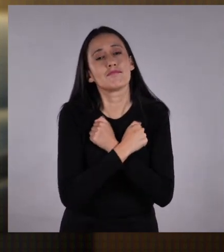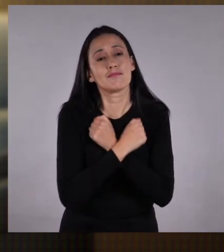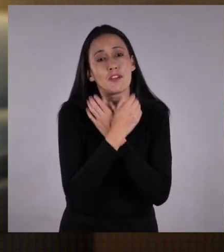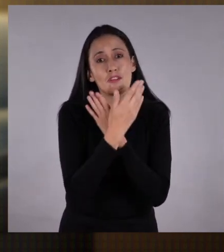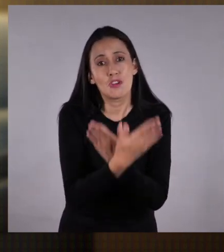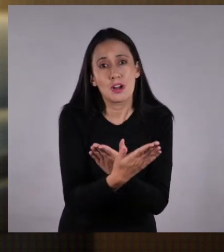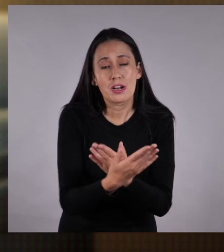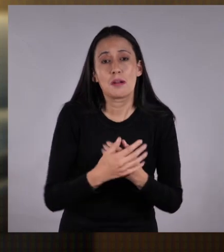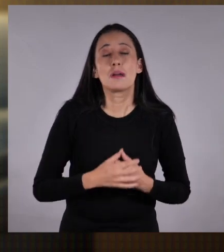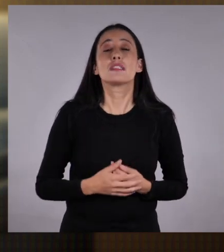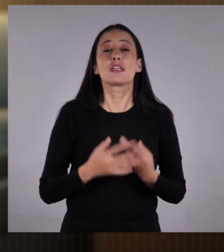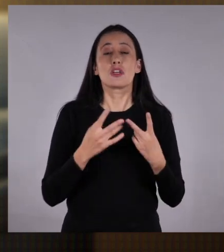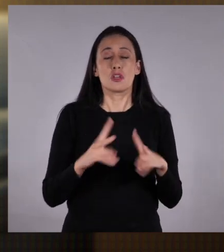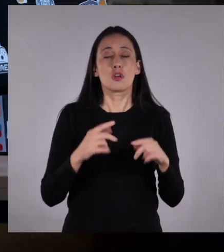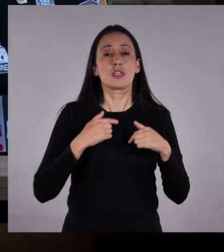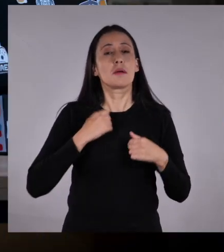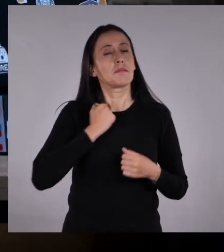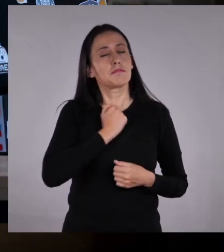mucho tu pérdida.